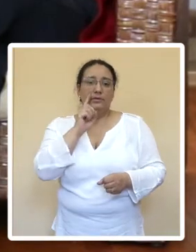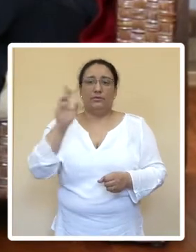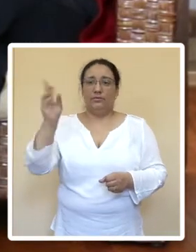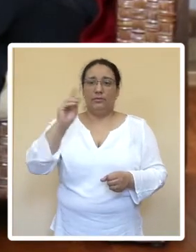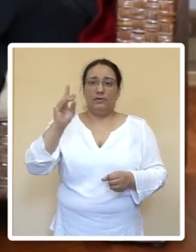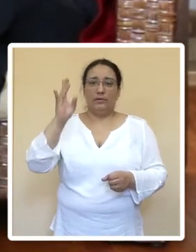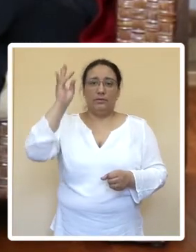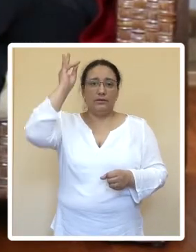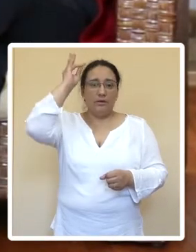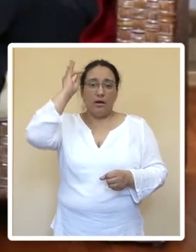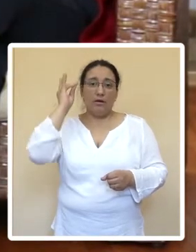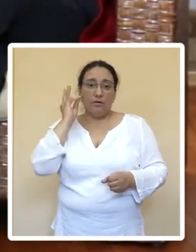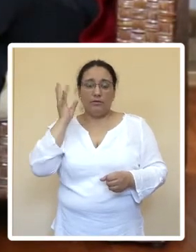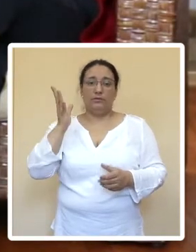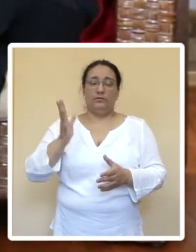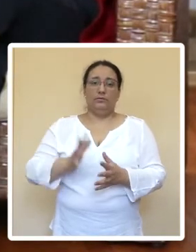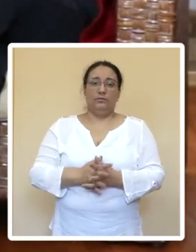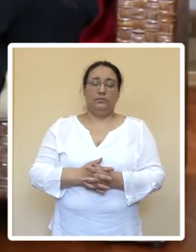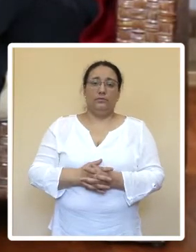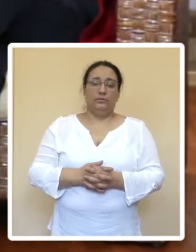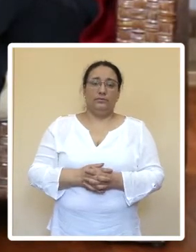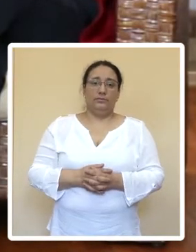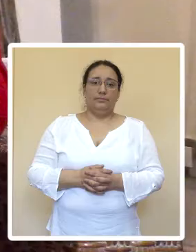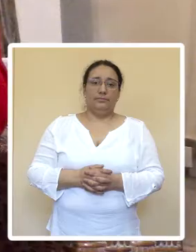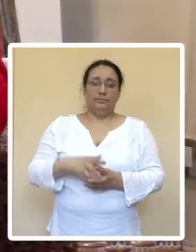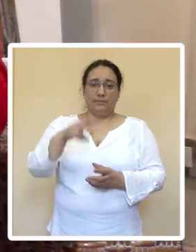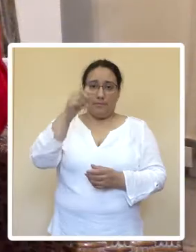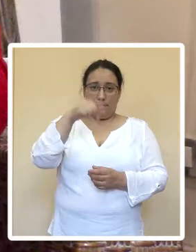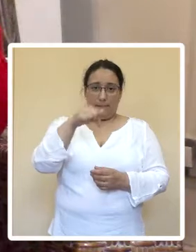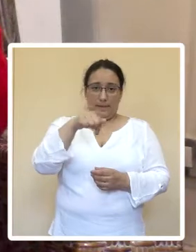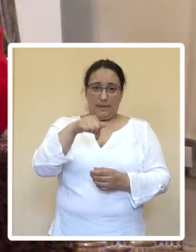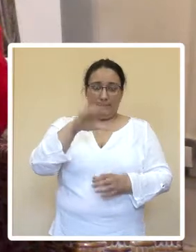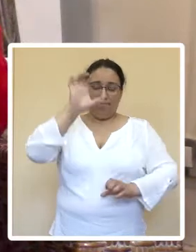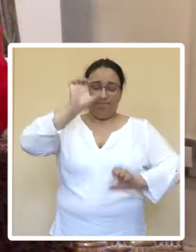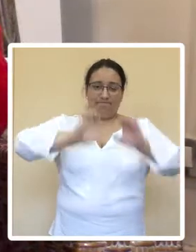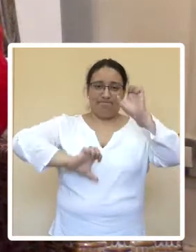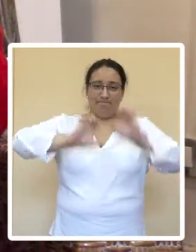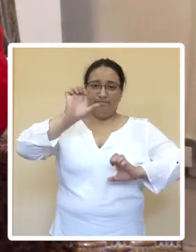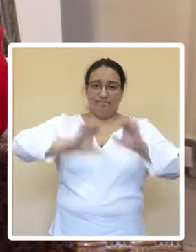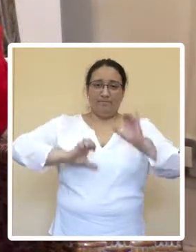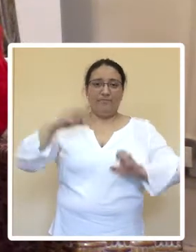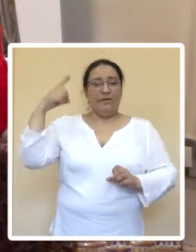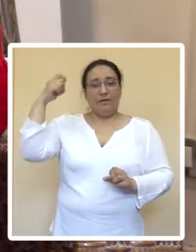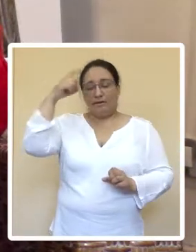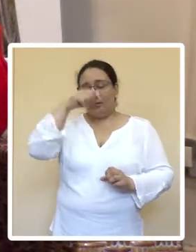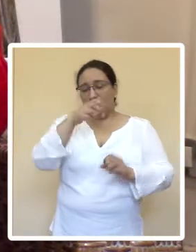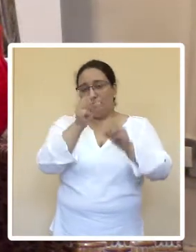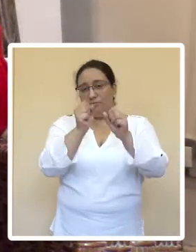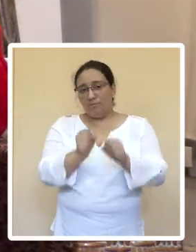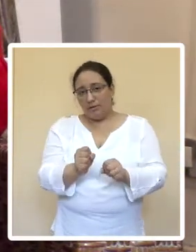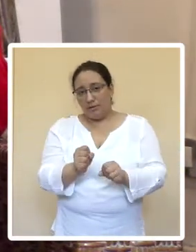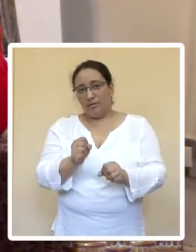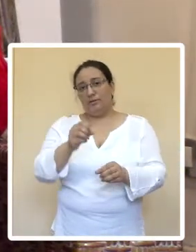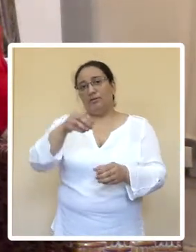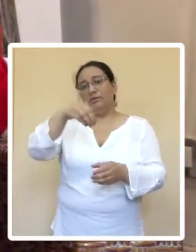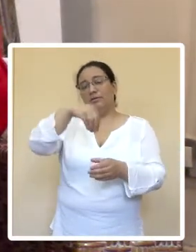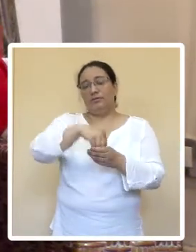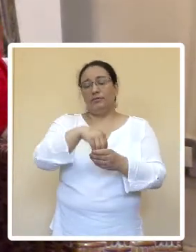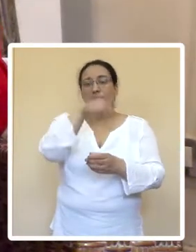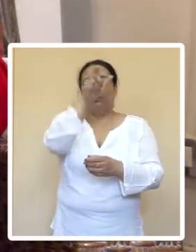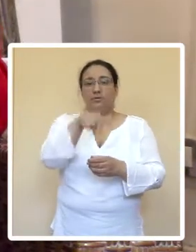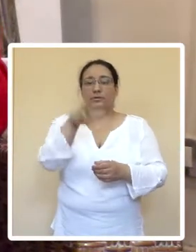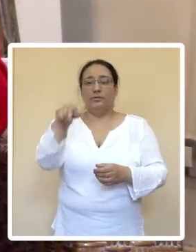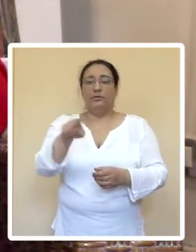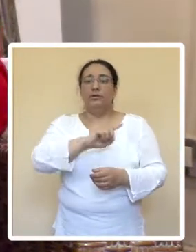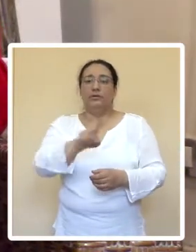discapacidad cognitiva. Claro. Entonces, hoy en día, para la empresa debe ser bastante difícil poder incorporar a personas que no tengan